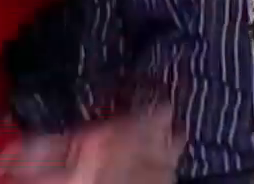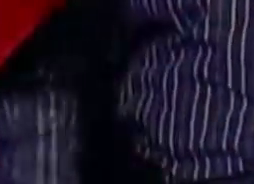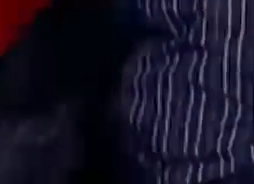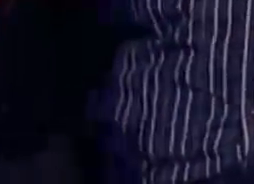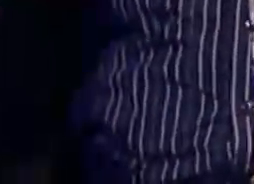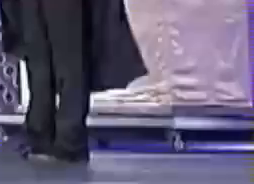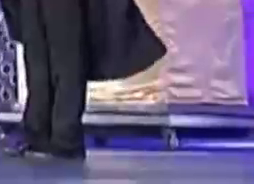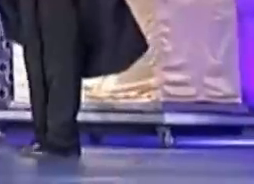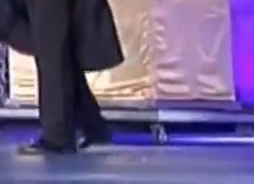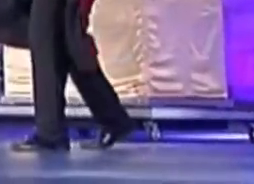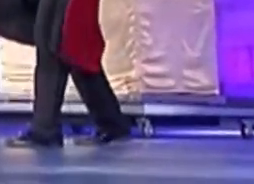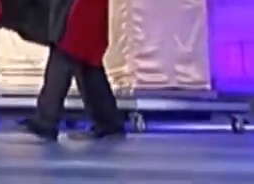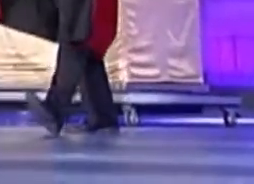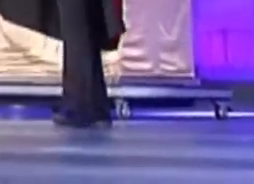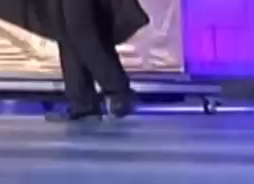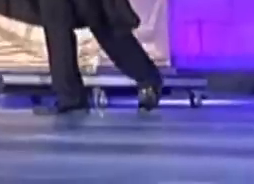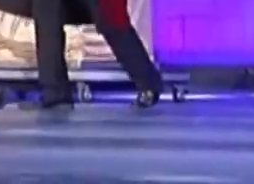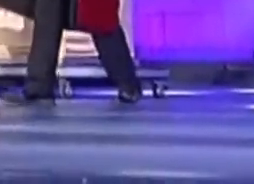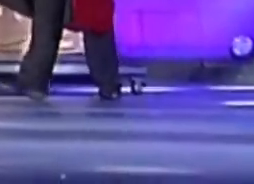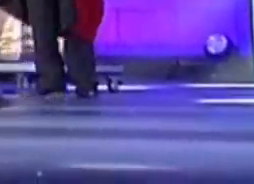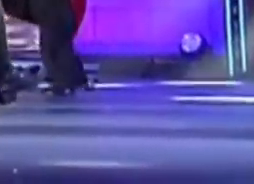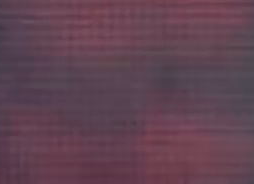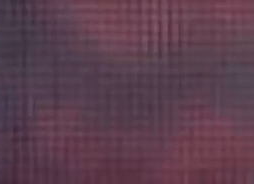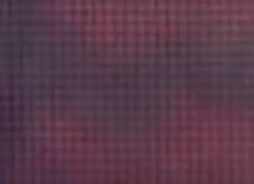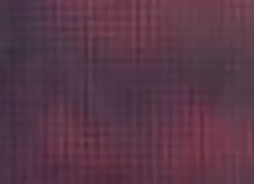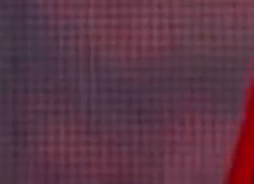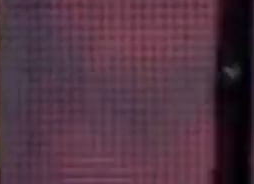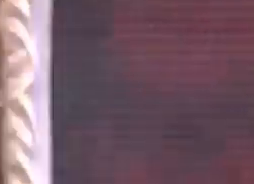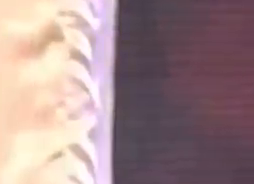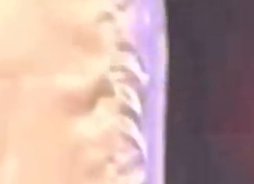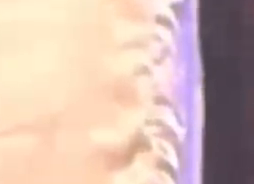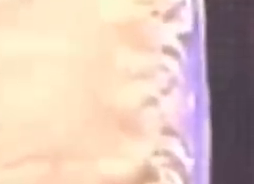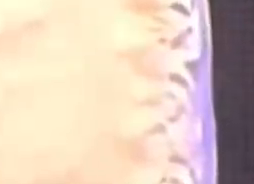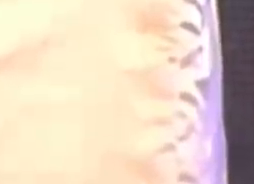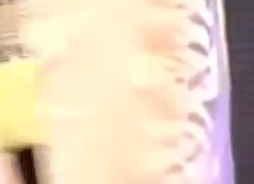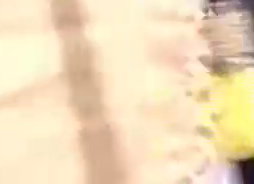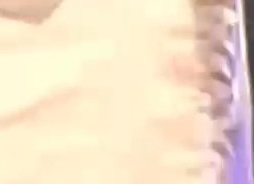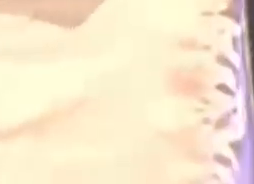Happy Halloween. Thanks a lot. No, man, and I'm serious. Tonight. You got your head in your head. I'm getting the head of the